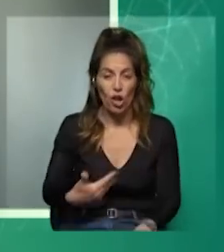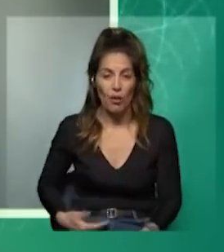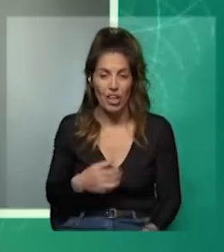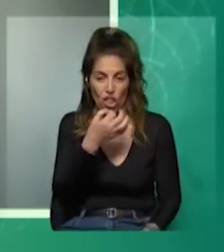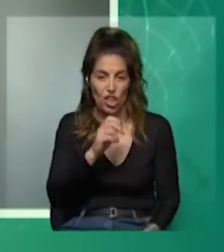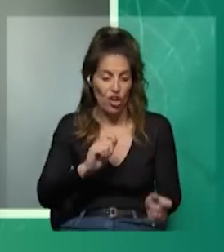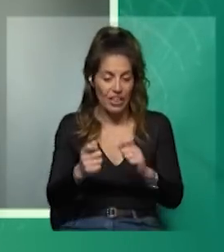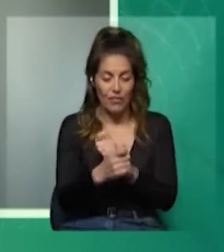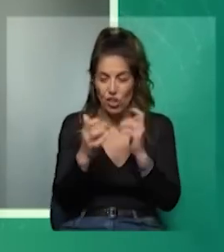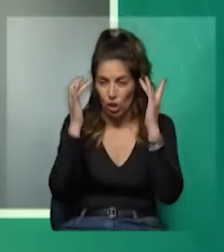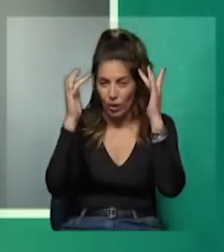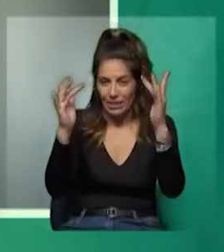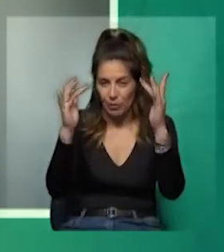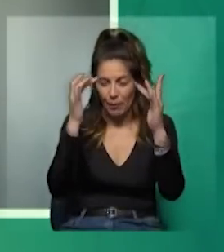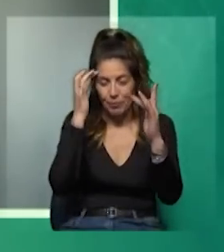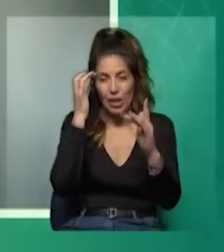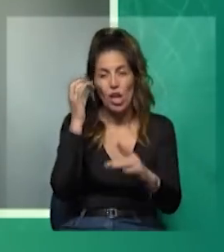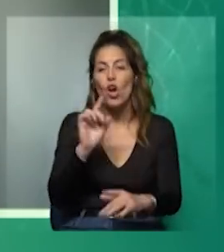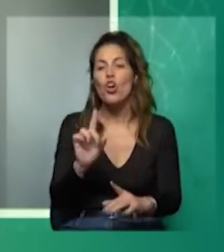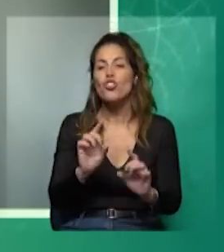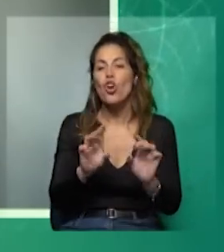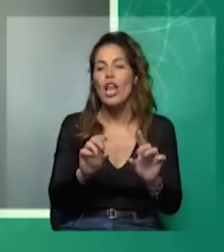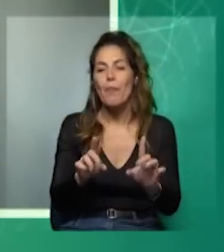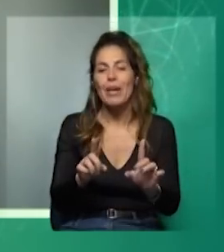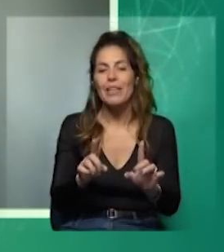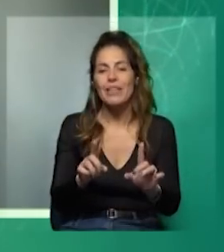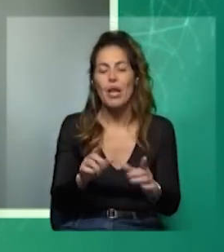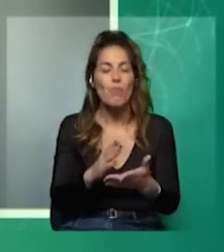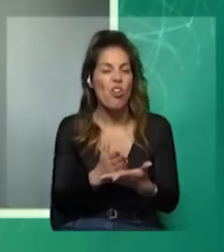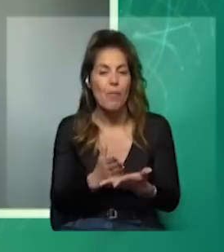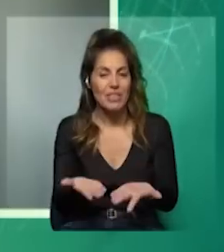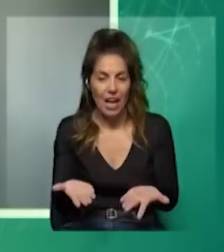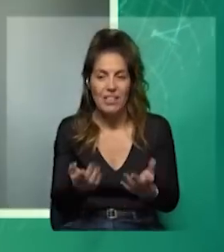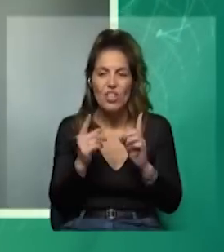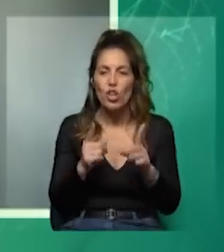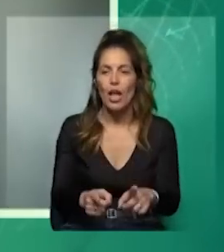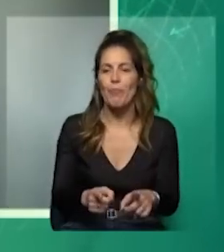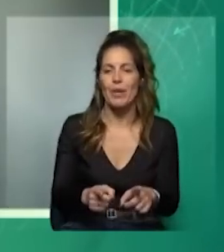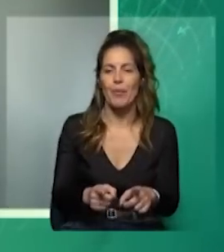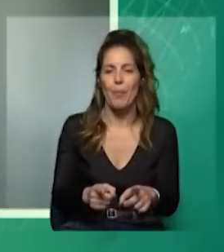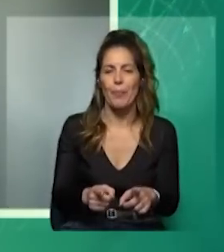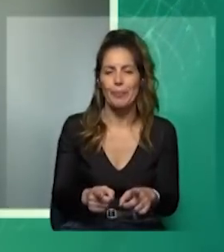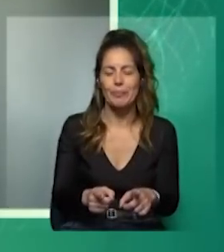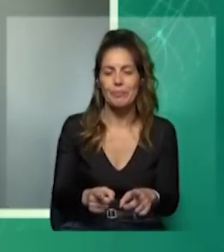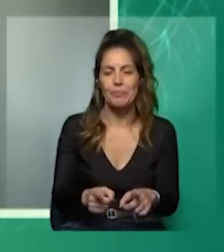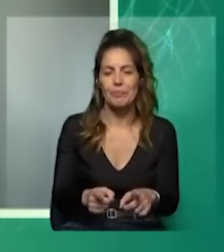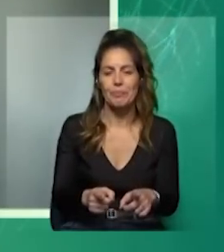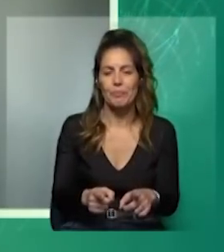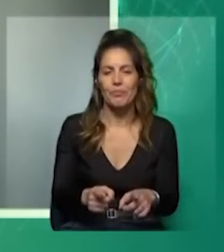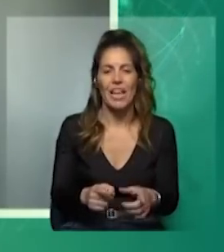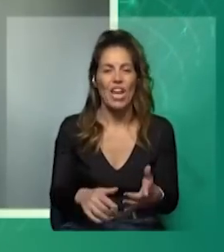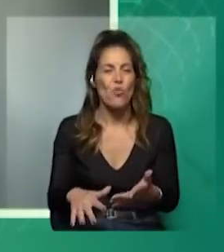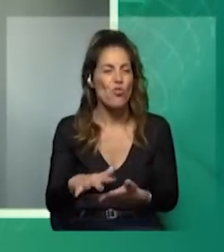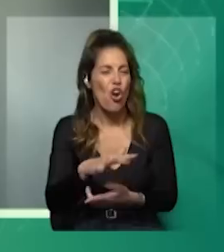transformación educativa no solamente queda por por por la mitad sino que queda también en en en un